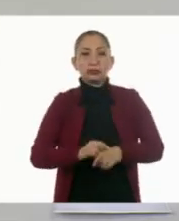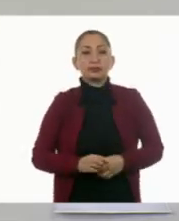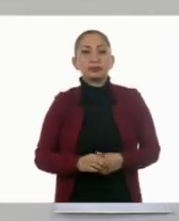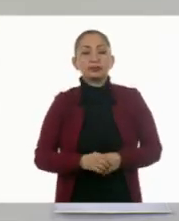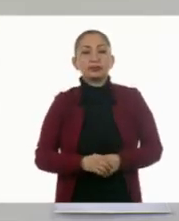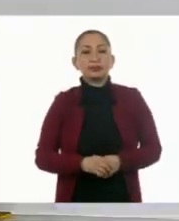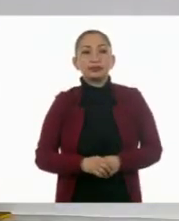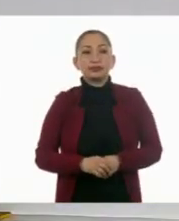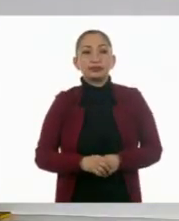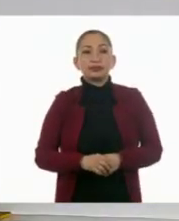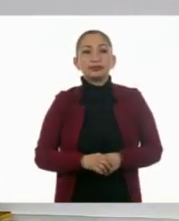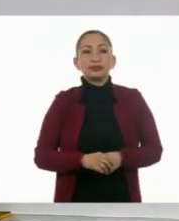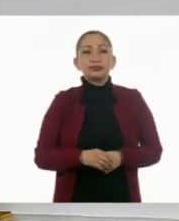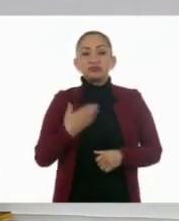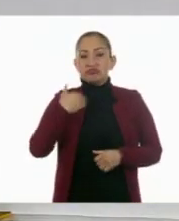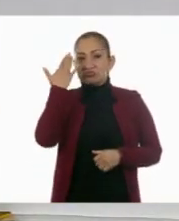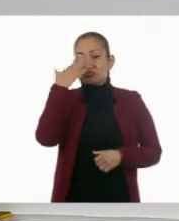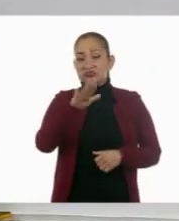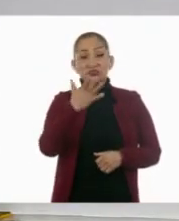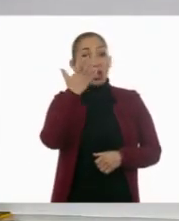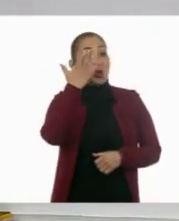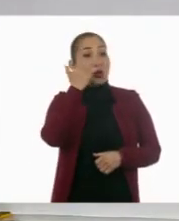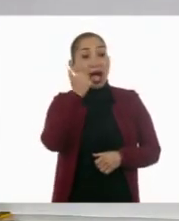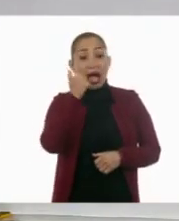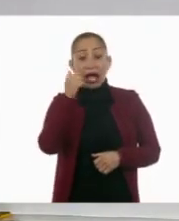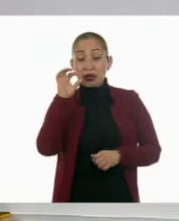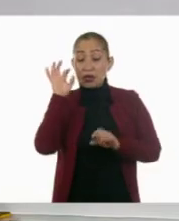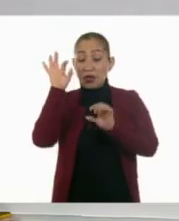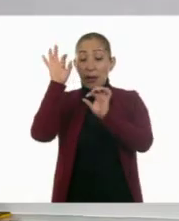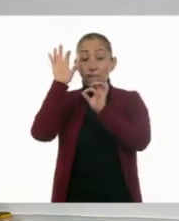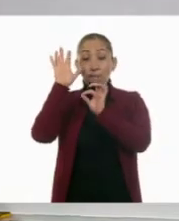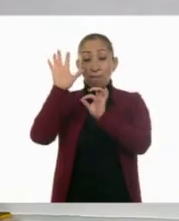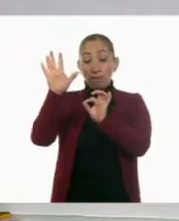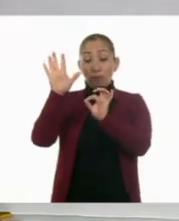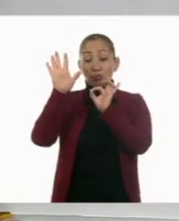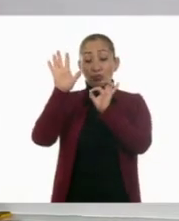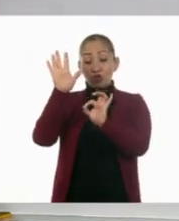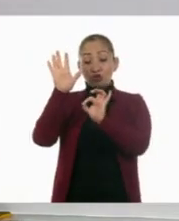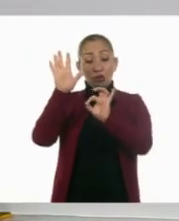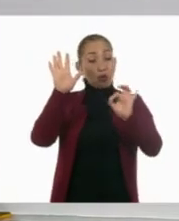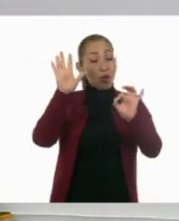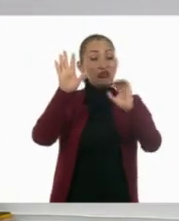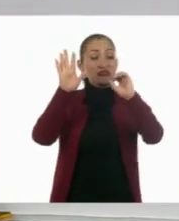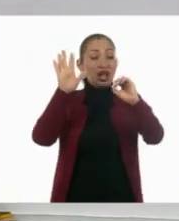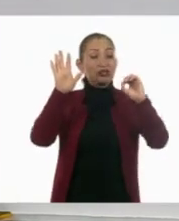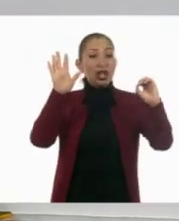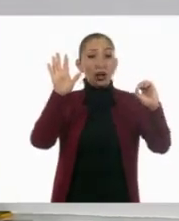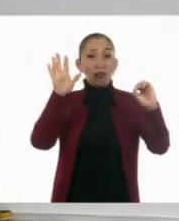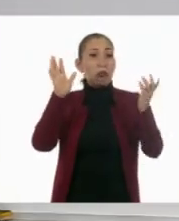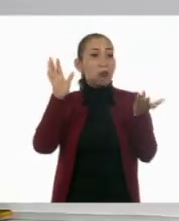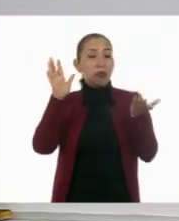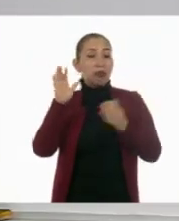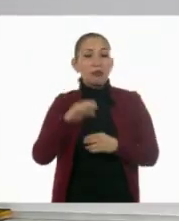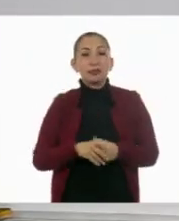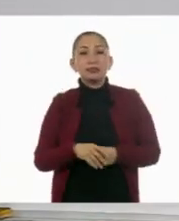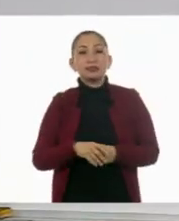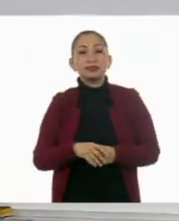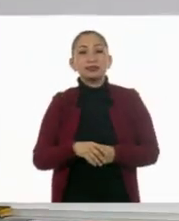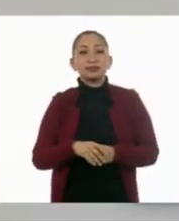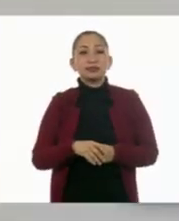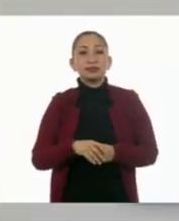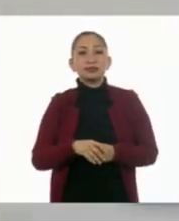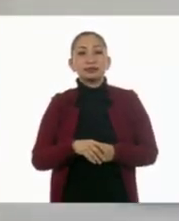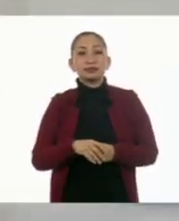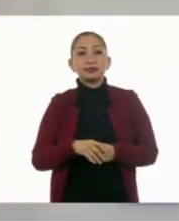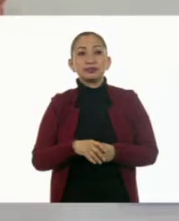Ajá. Sí. Ya saben que si no hay decimales, pues es lo mismo que poner cero. El cero. Y entonces,